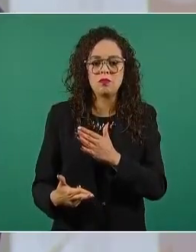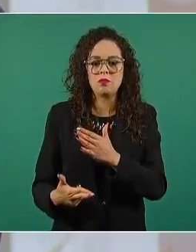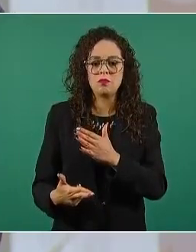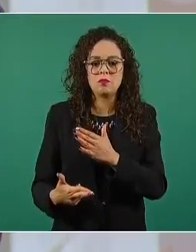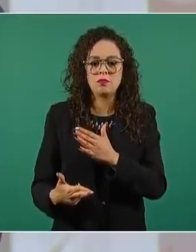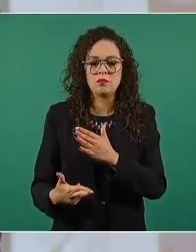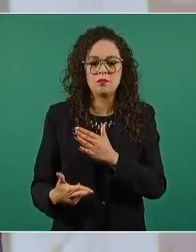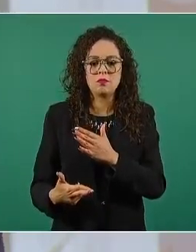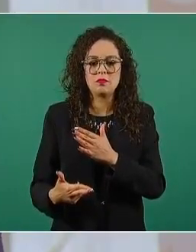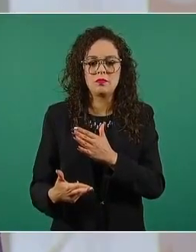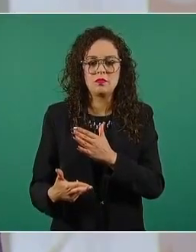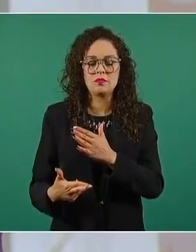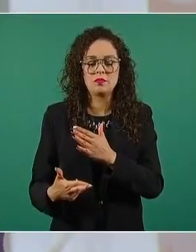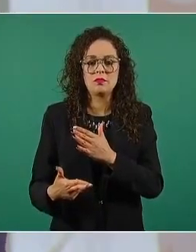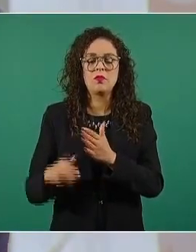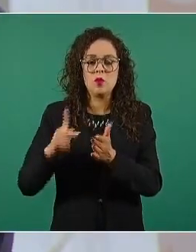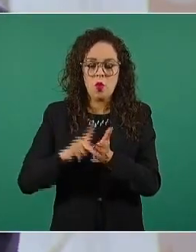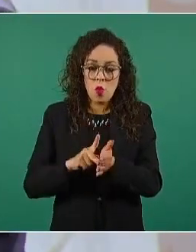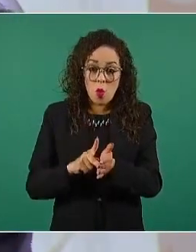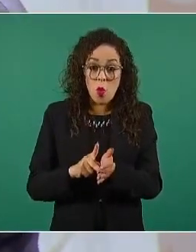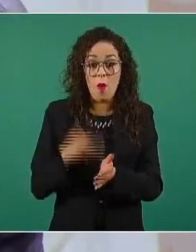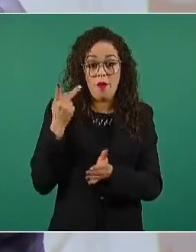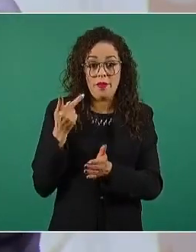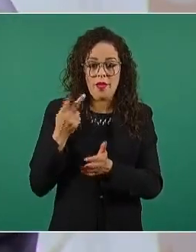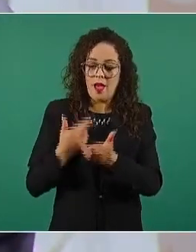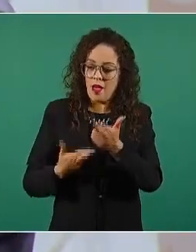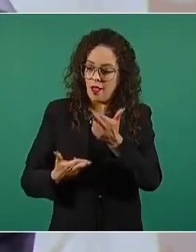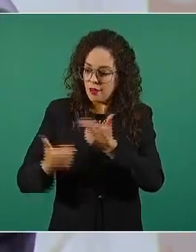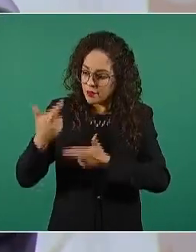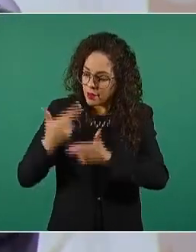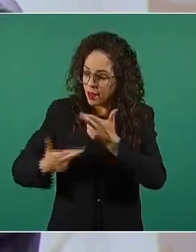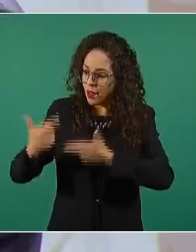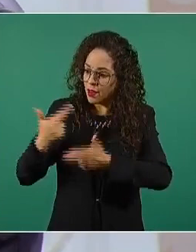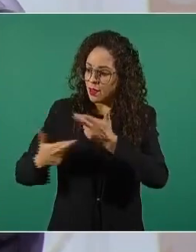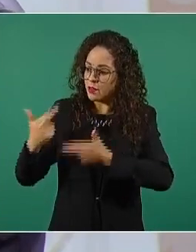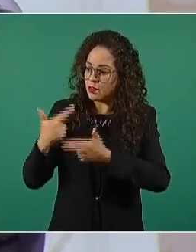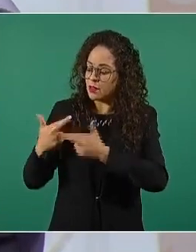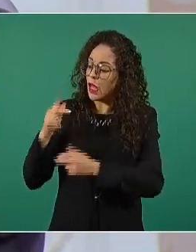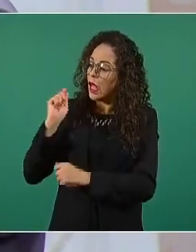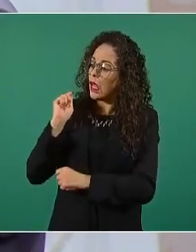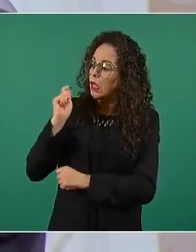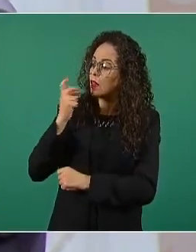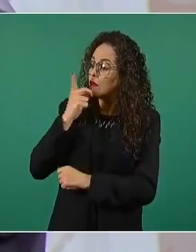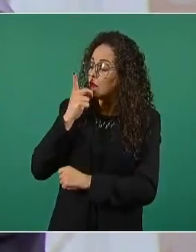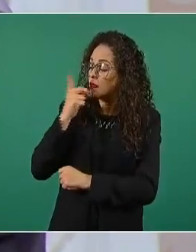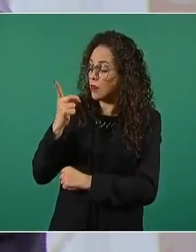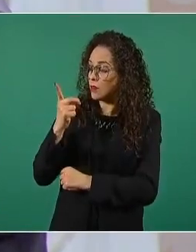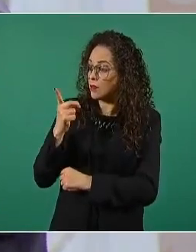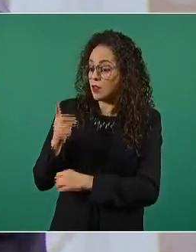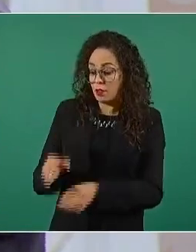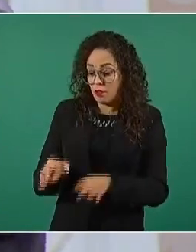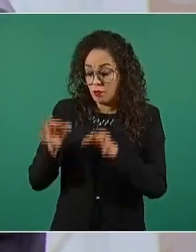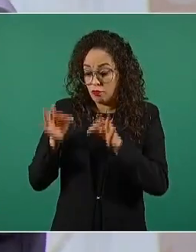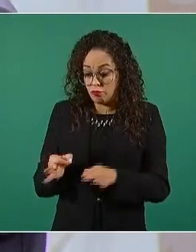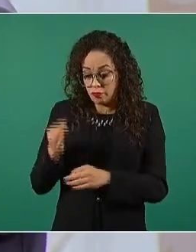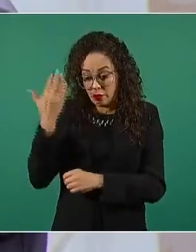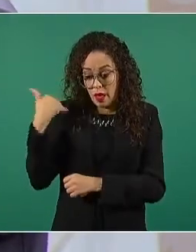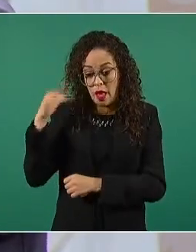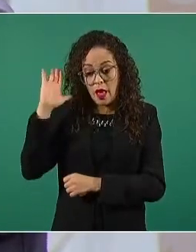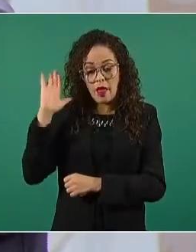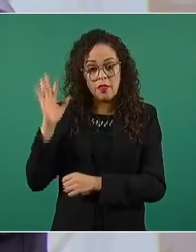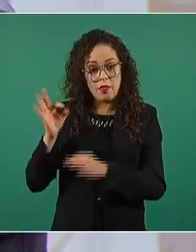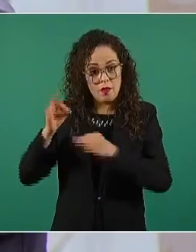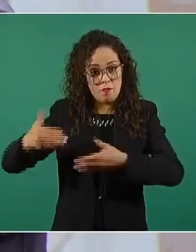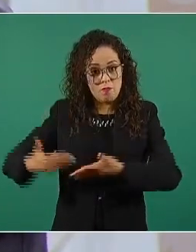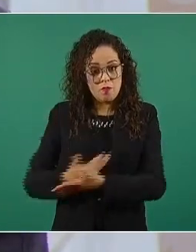volver a la vieja polémica de que los originarios de Mesoamérica y en